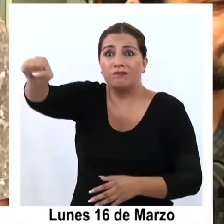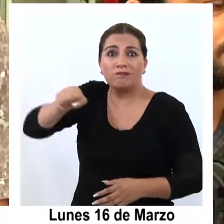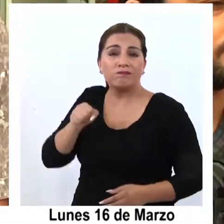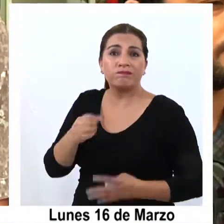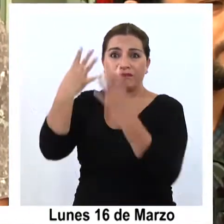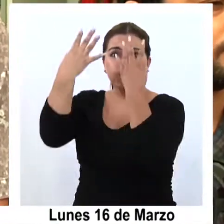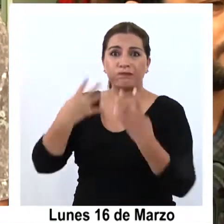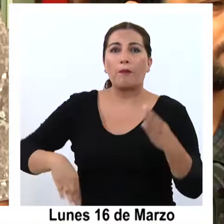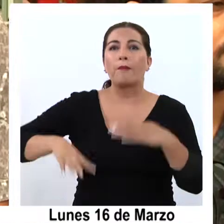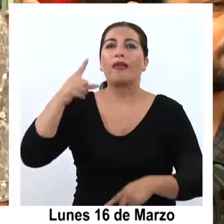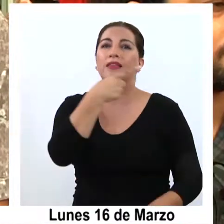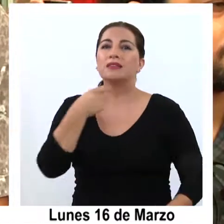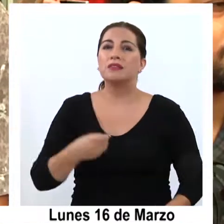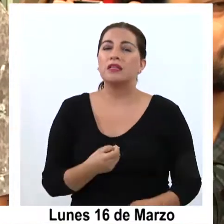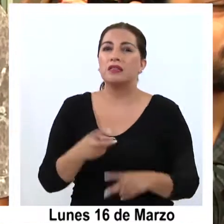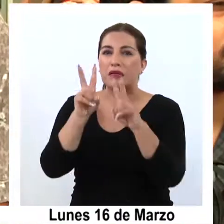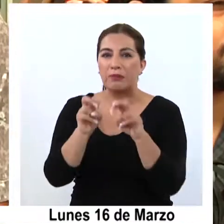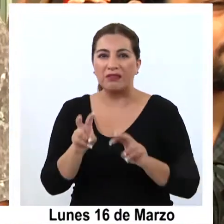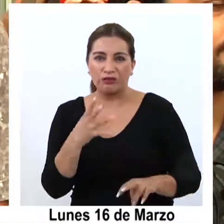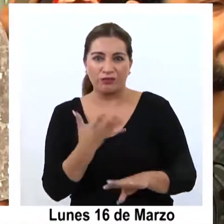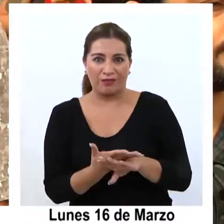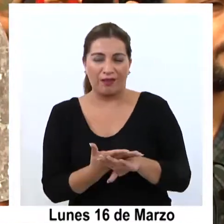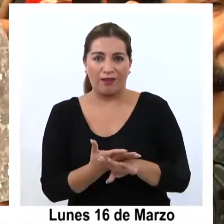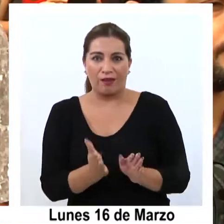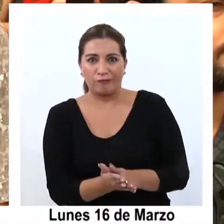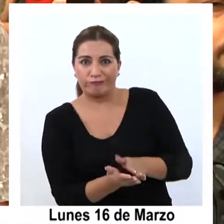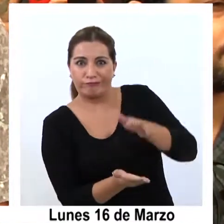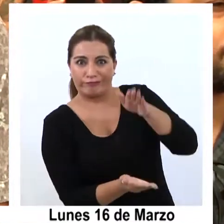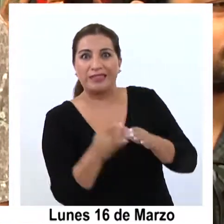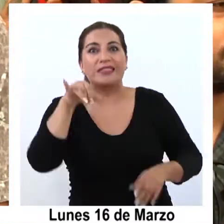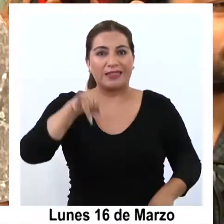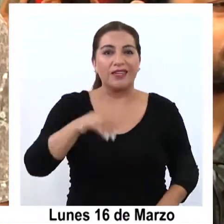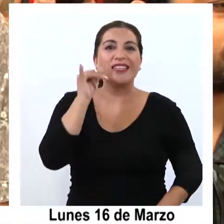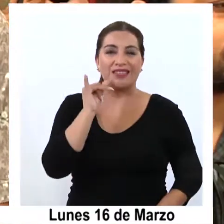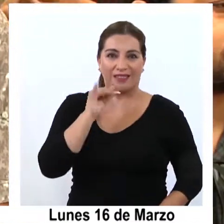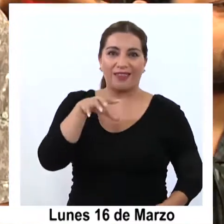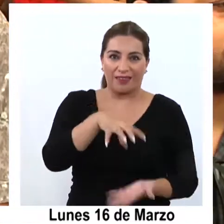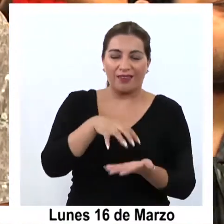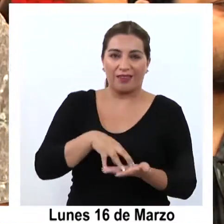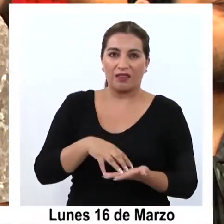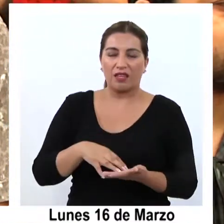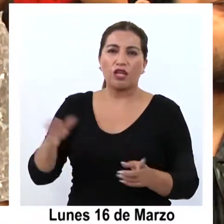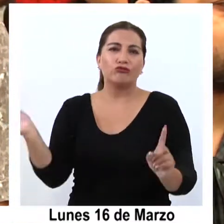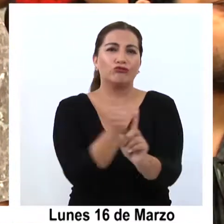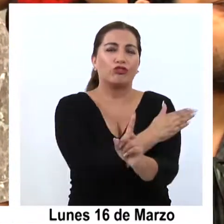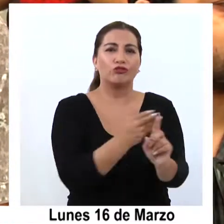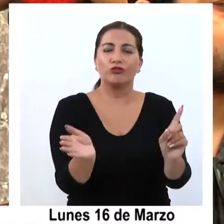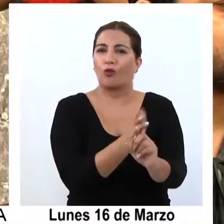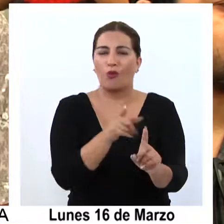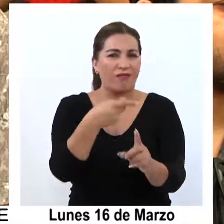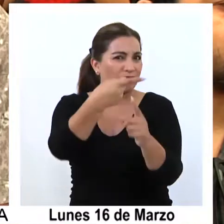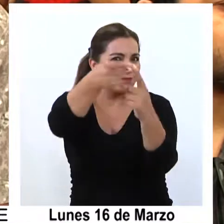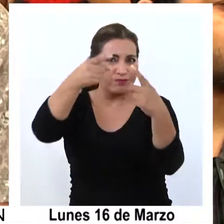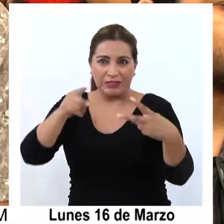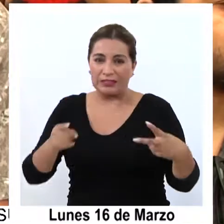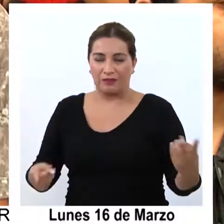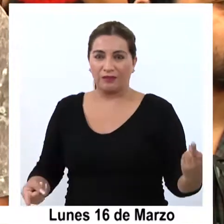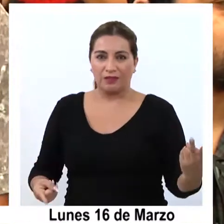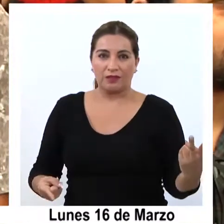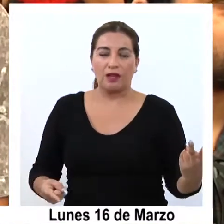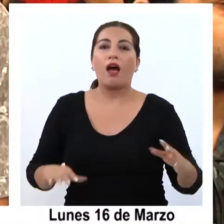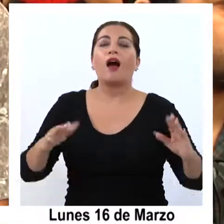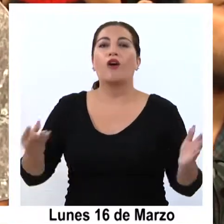formalizado por más de cien investigaciones que existen en la región de torturas a premio